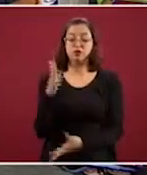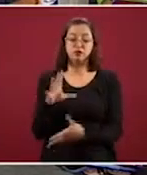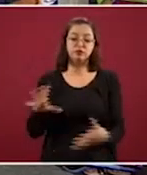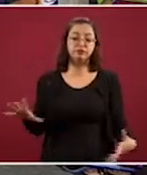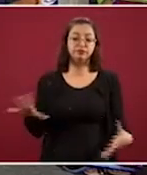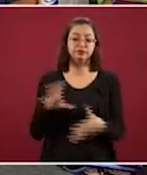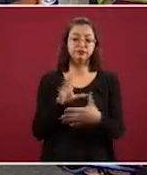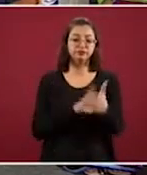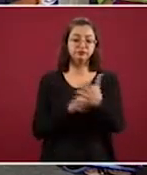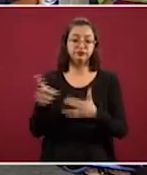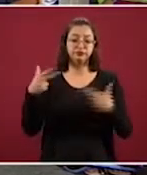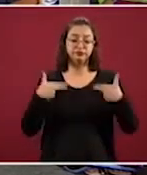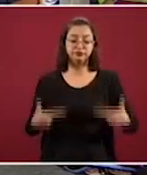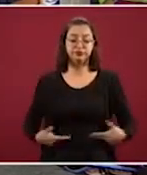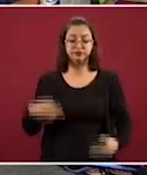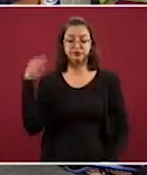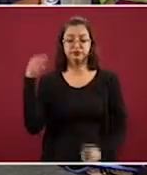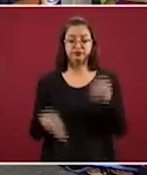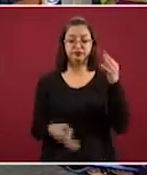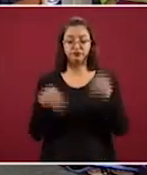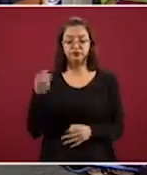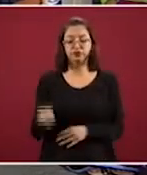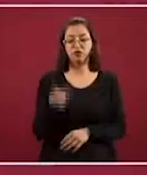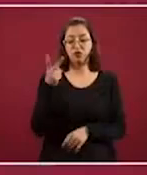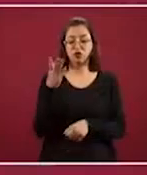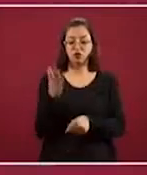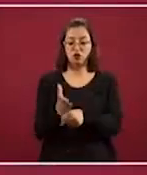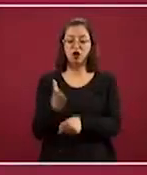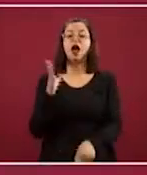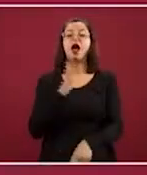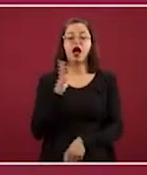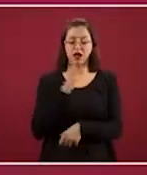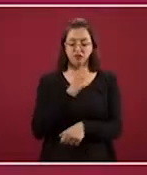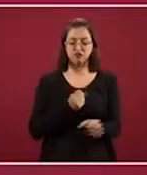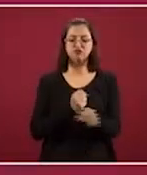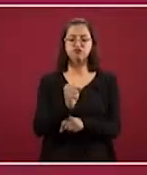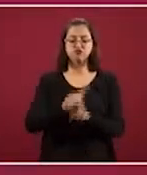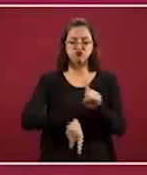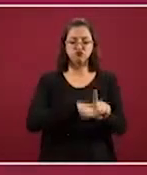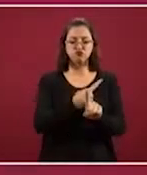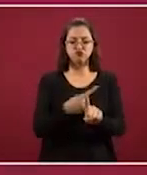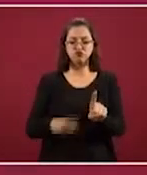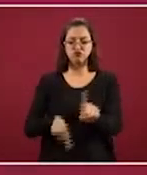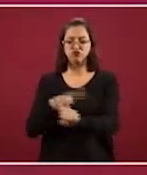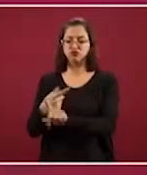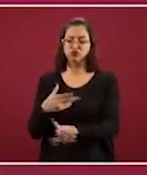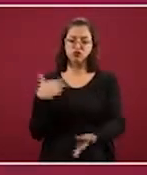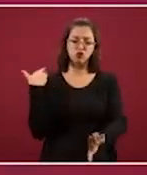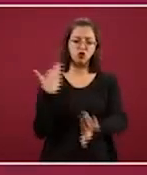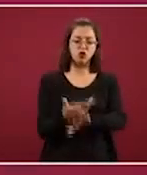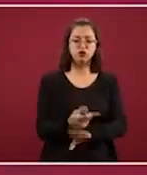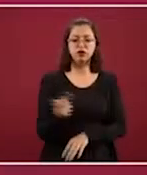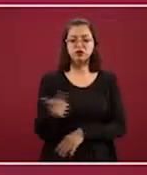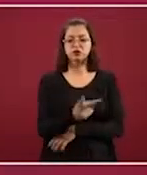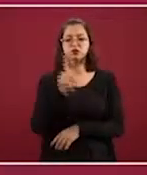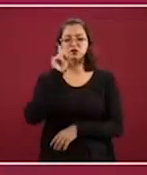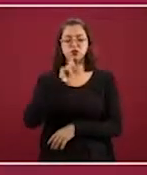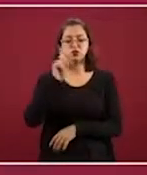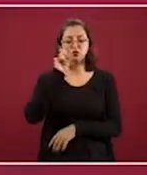que emitió dos sentencias contra México por la tortura sexual cometida en agravio de las mujeres.